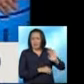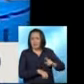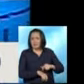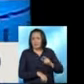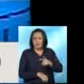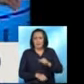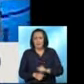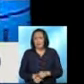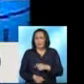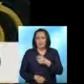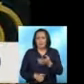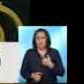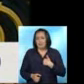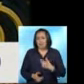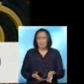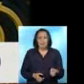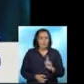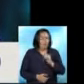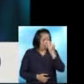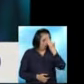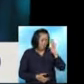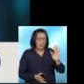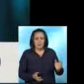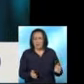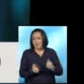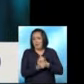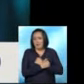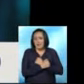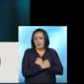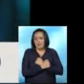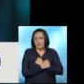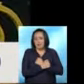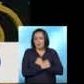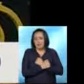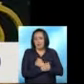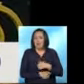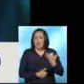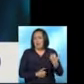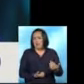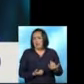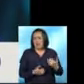¡Baila, linda, baila! ¡Si no supiste amar!